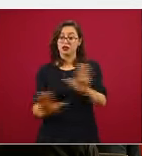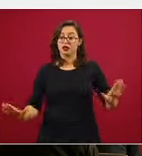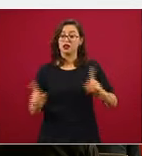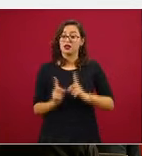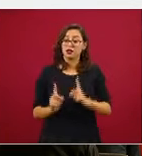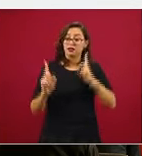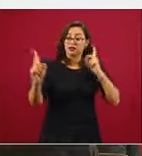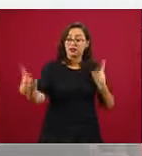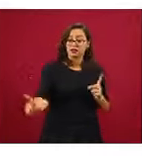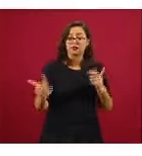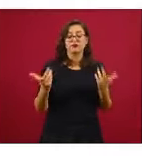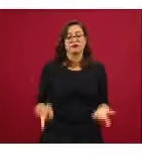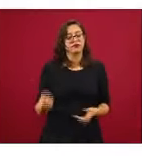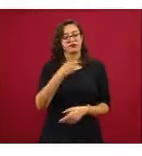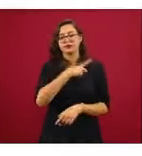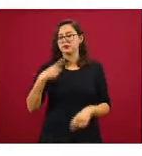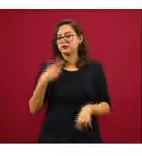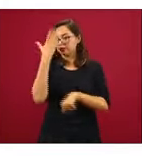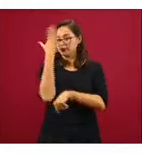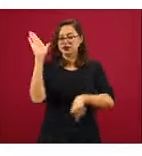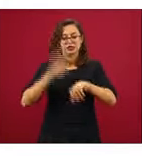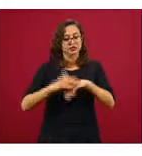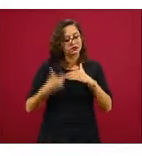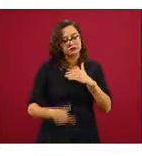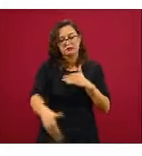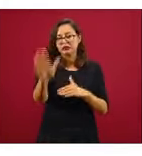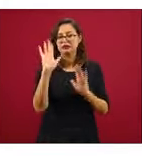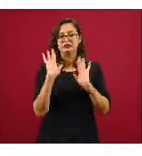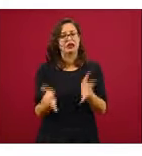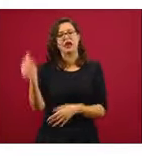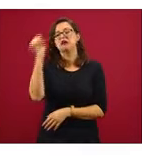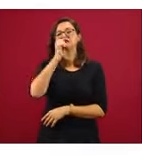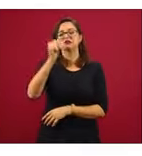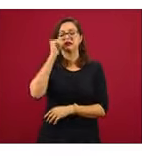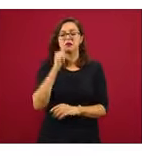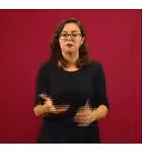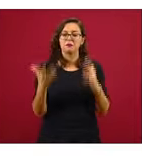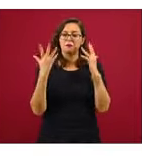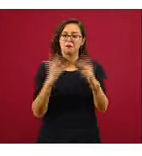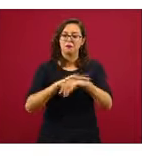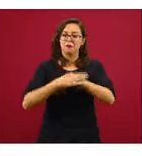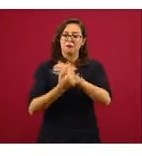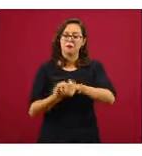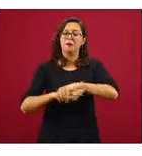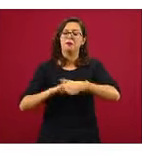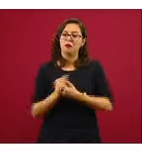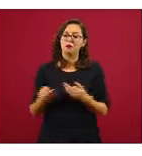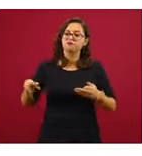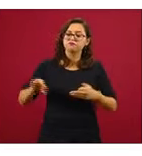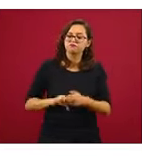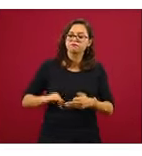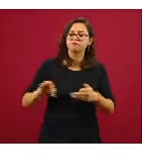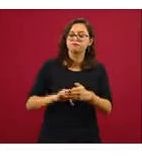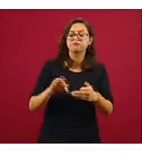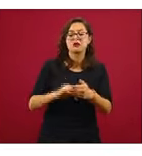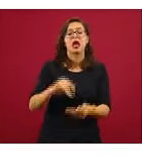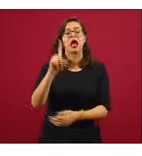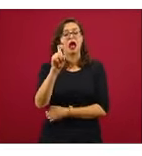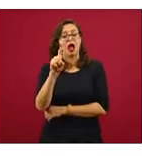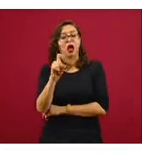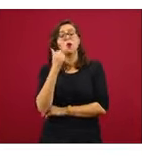siempre deben de estar ya en nuestra nueva normalidad. El lavado frecuente de manos con agua y jabón de